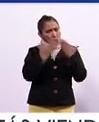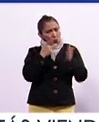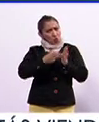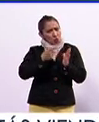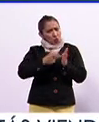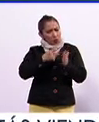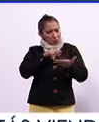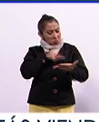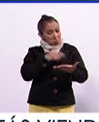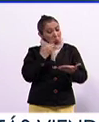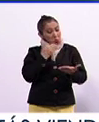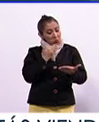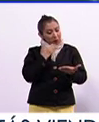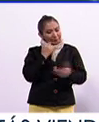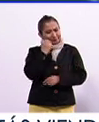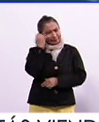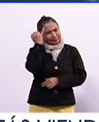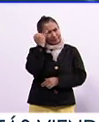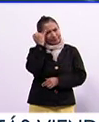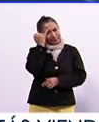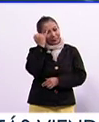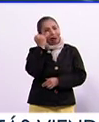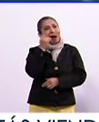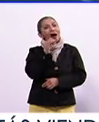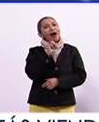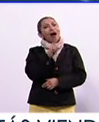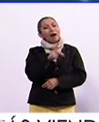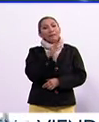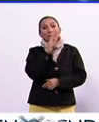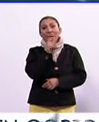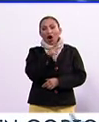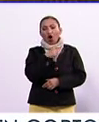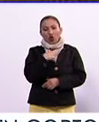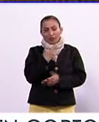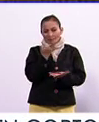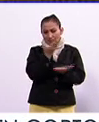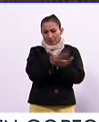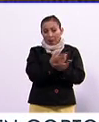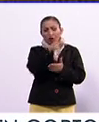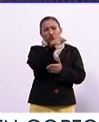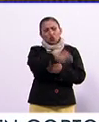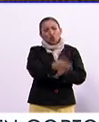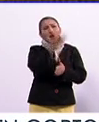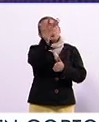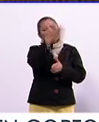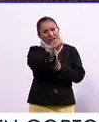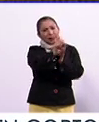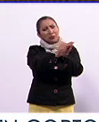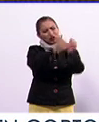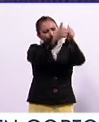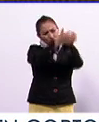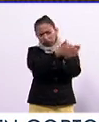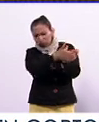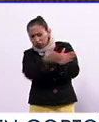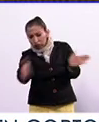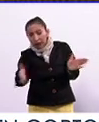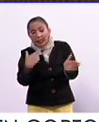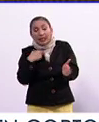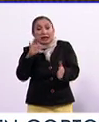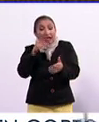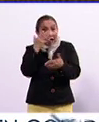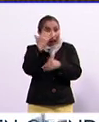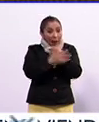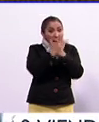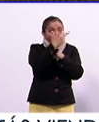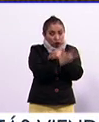¿no? Y estudiar. Entonces dije, bueno, ¿por qué no le pedimos que se quede los 10 semestres y le